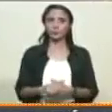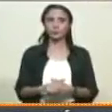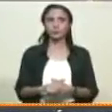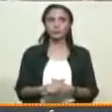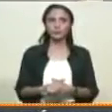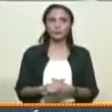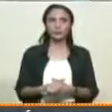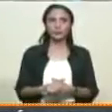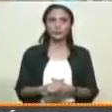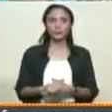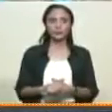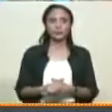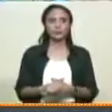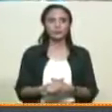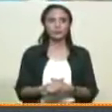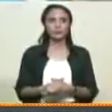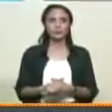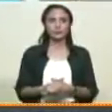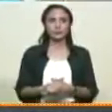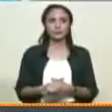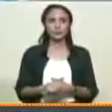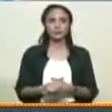ninguno de sus enviados.